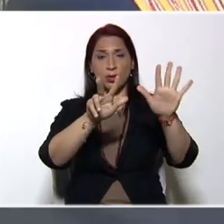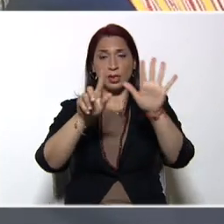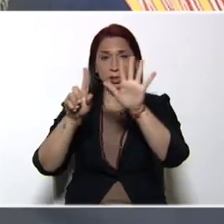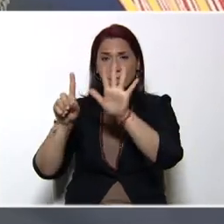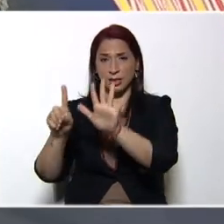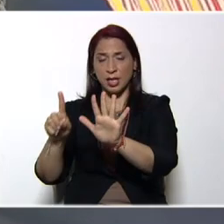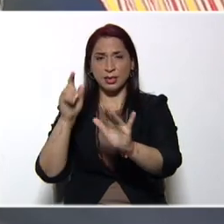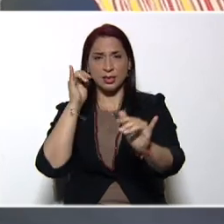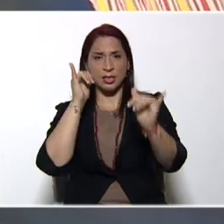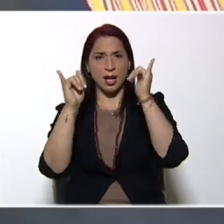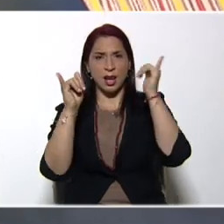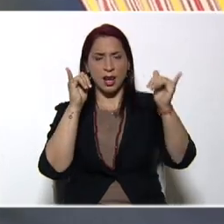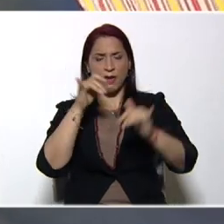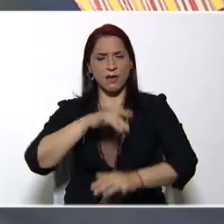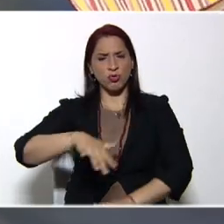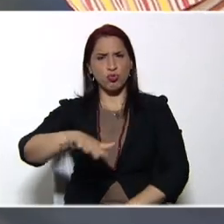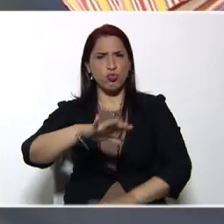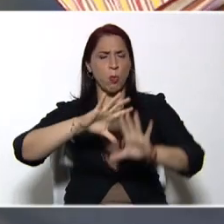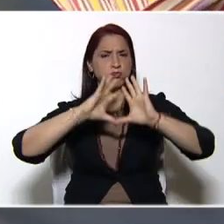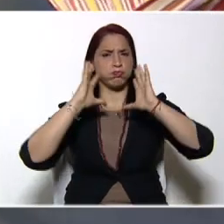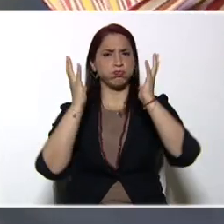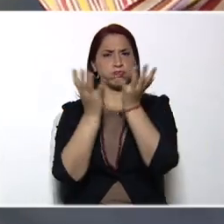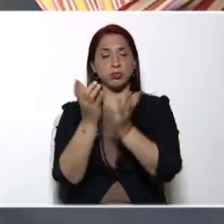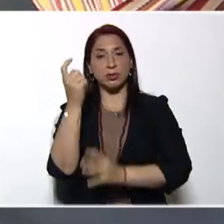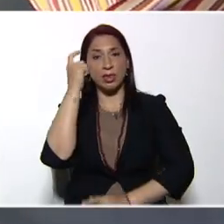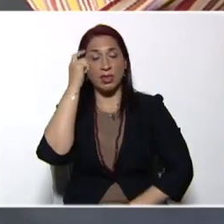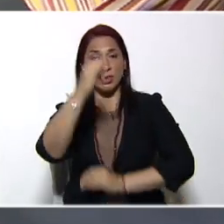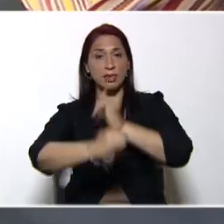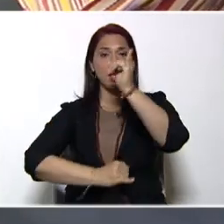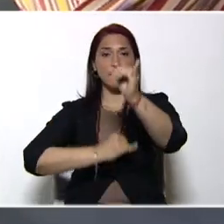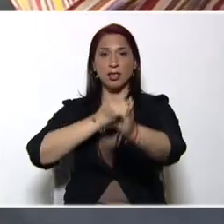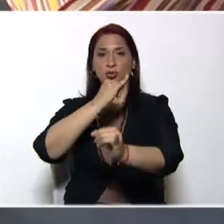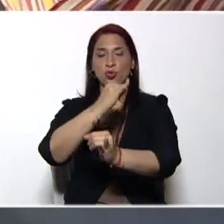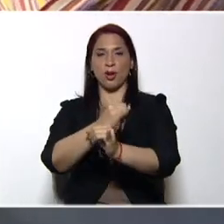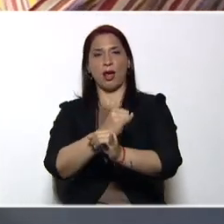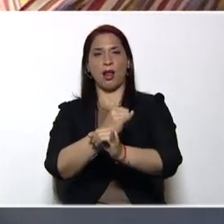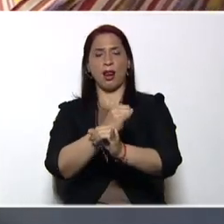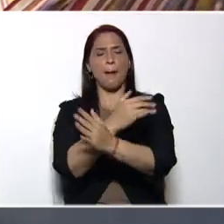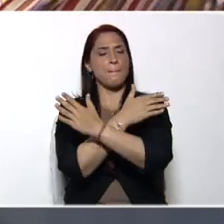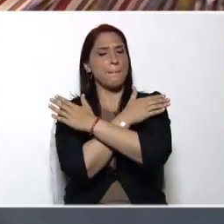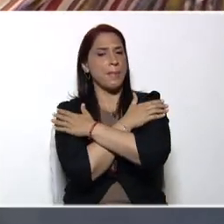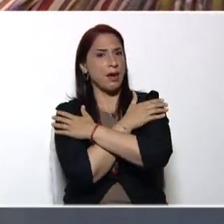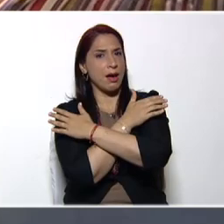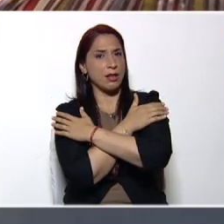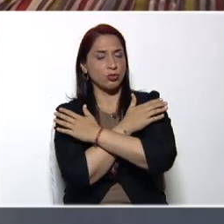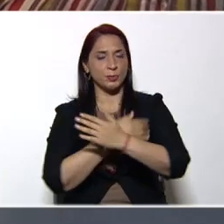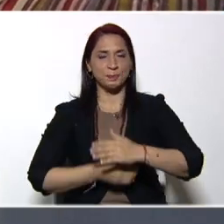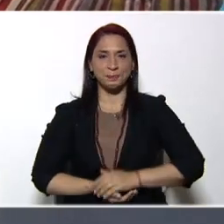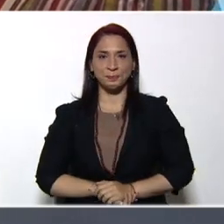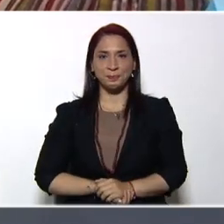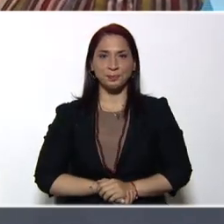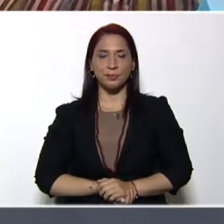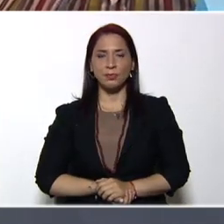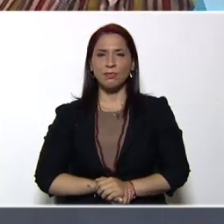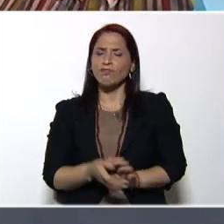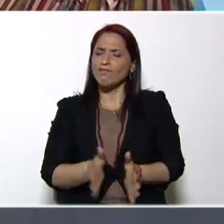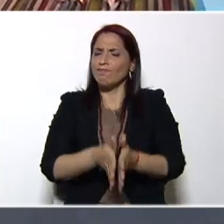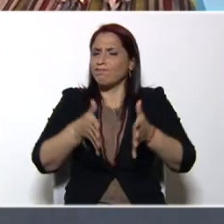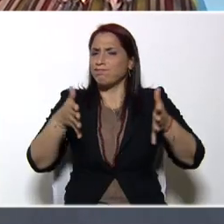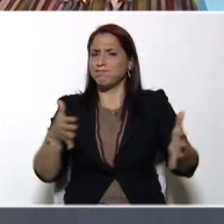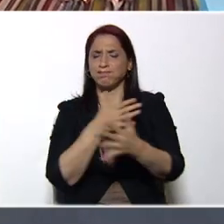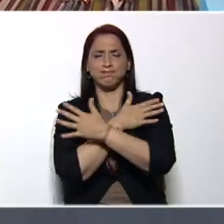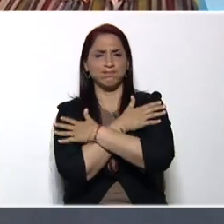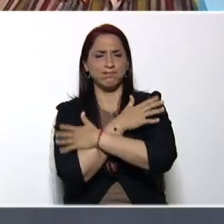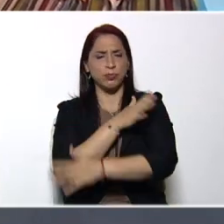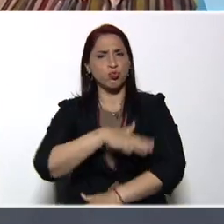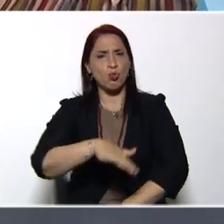1986, se celebra en todo el mundo el Día Internacional del Abrazo. Por eso, un inmenso abrazo para